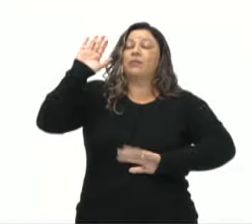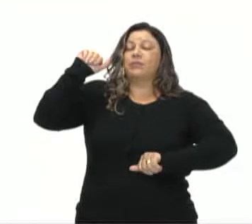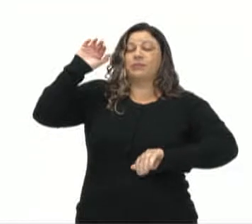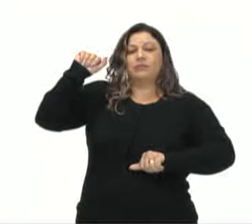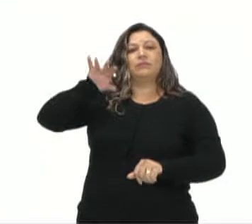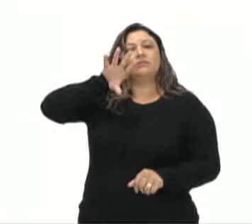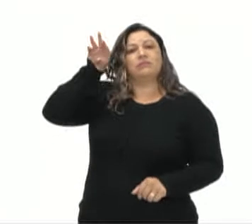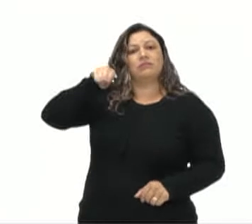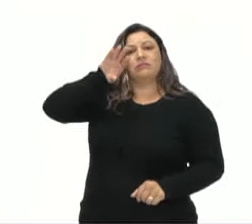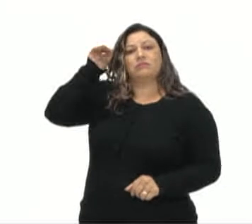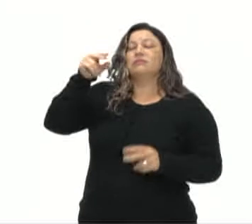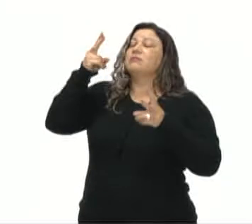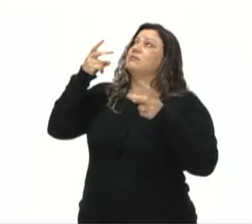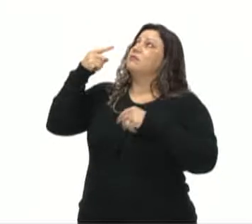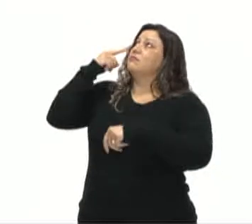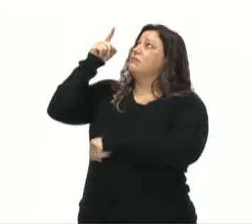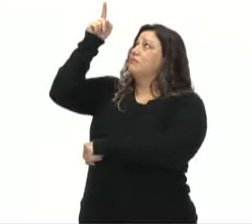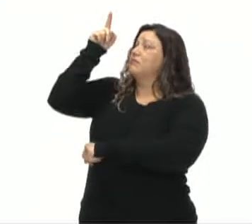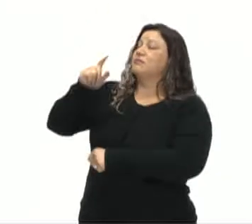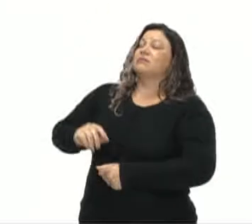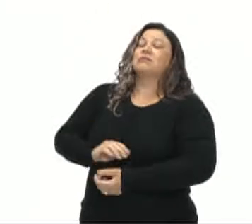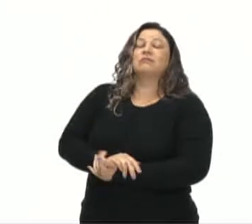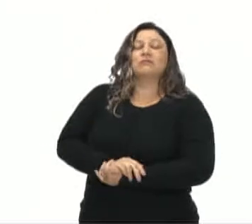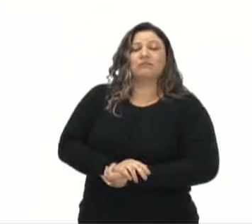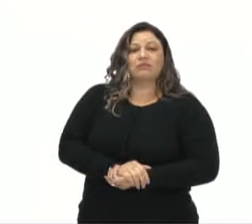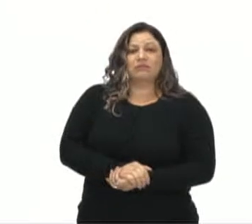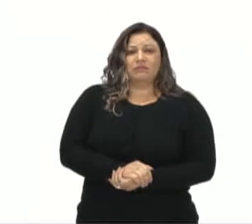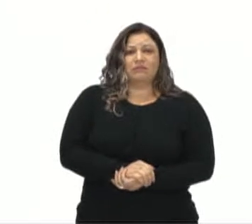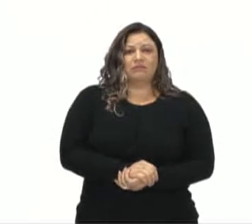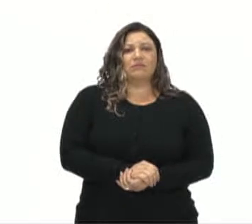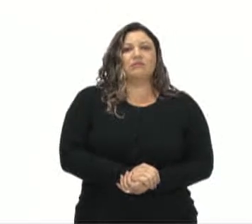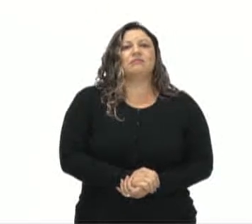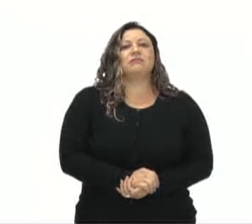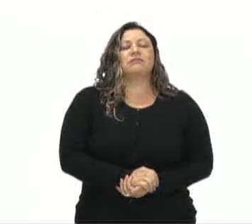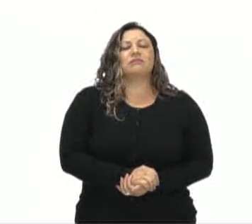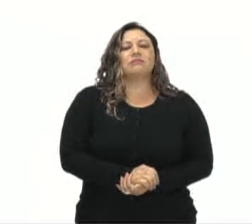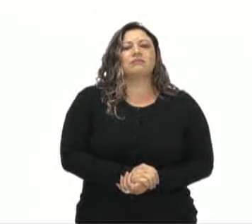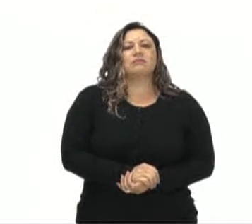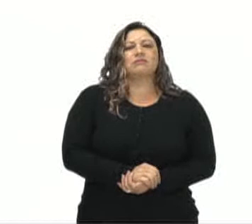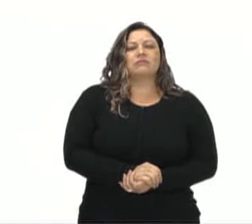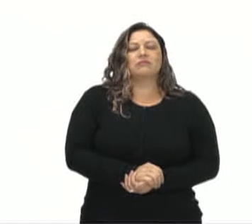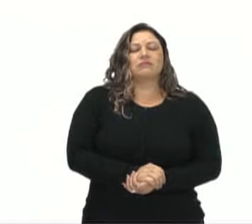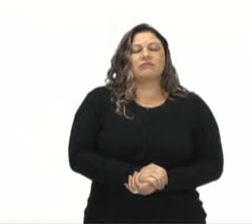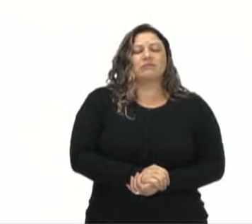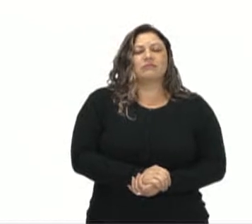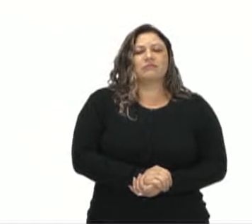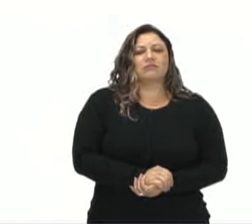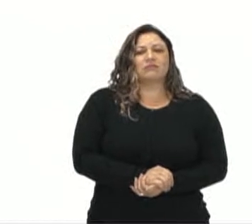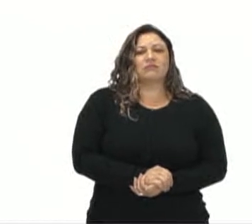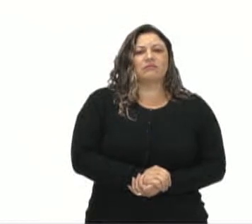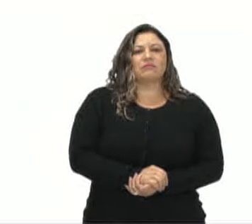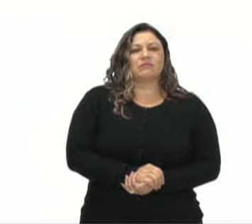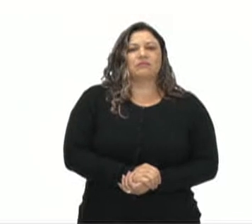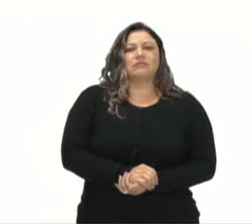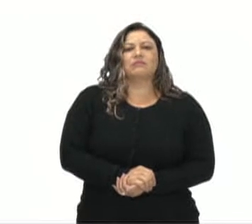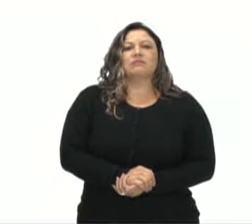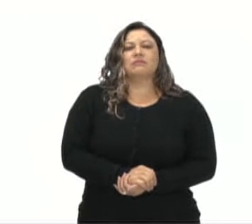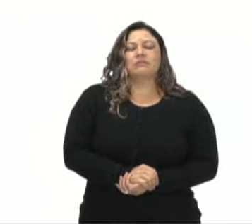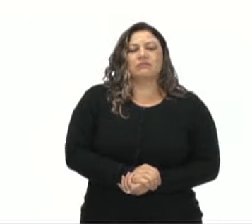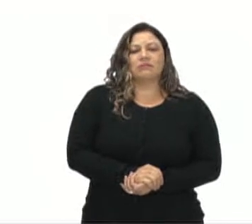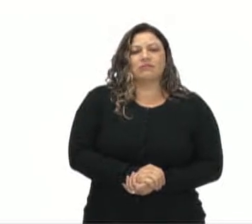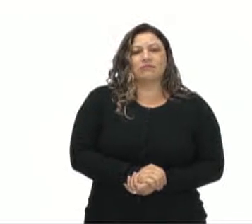una guerrera feroz, encantadora, que no perdona las injusticias.